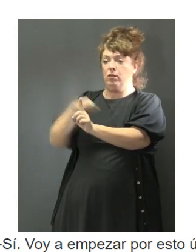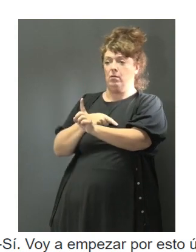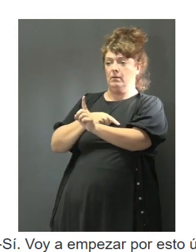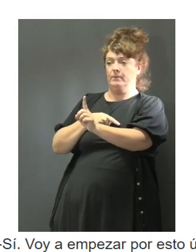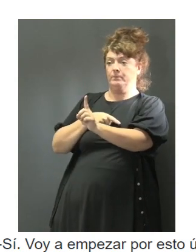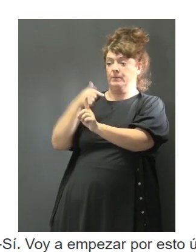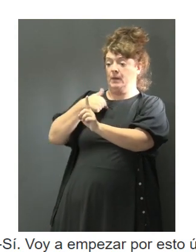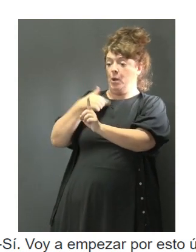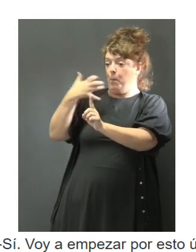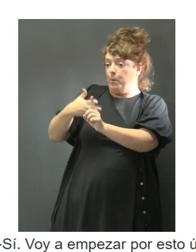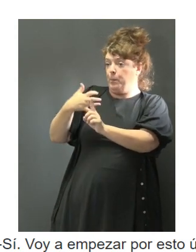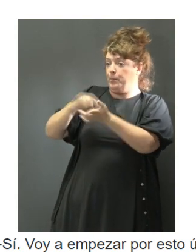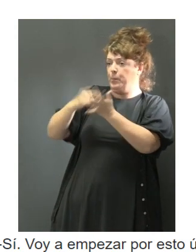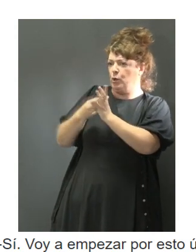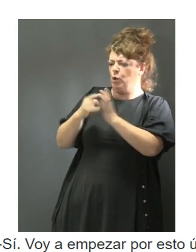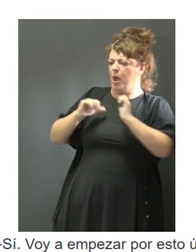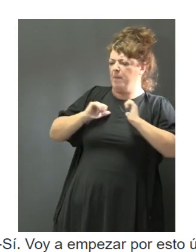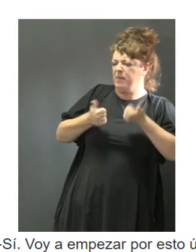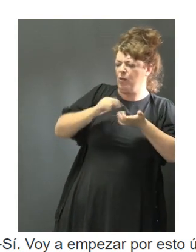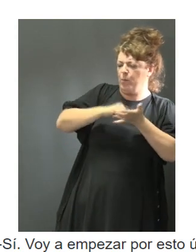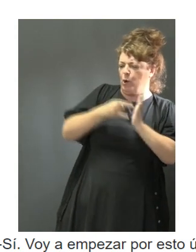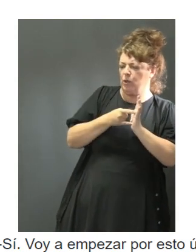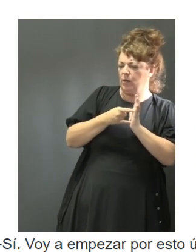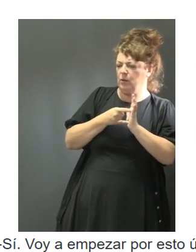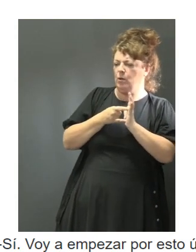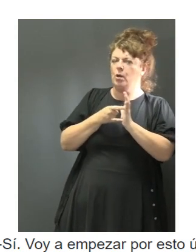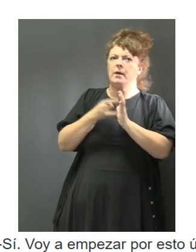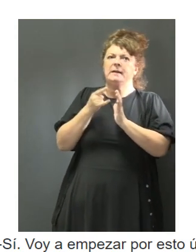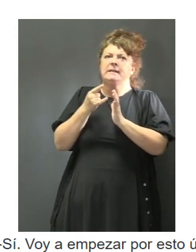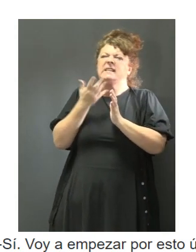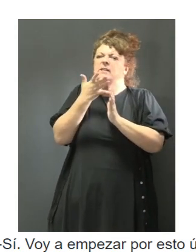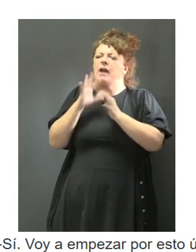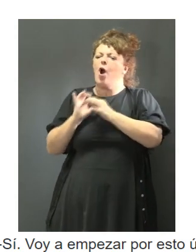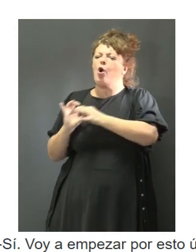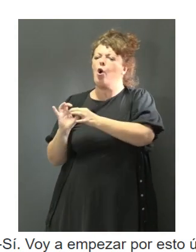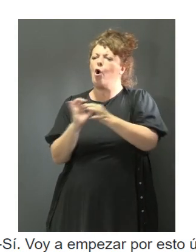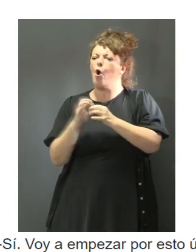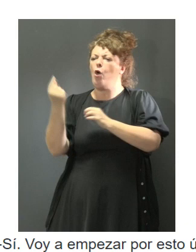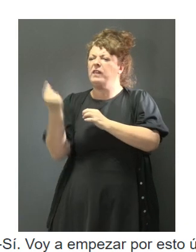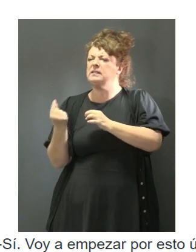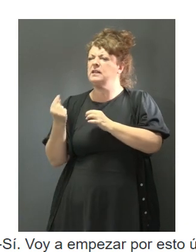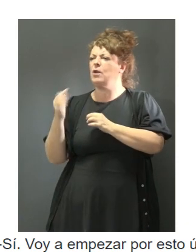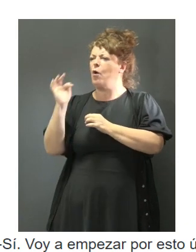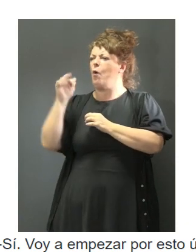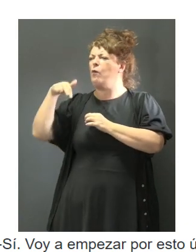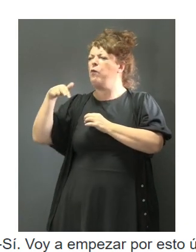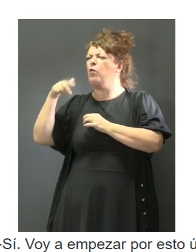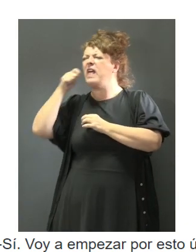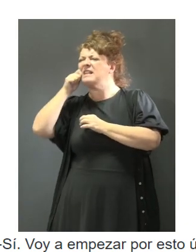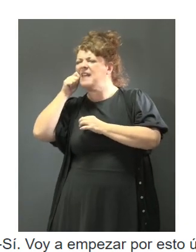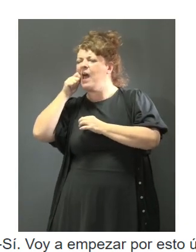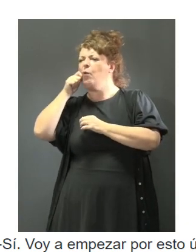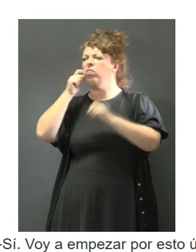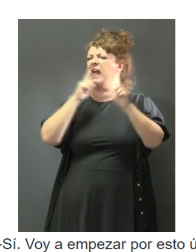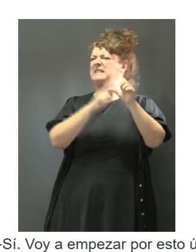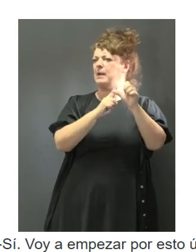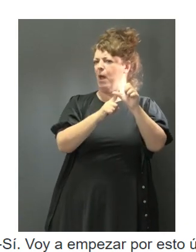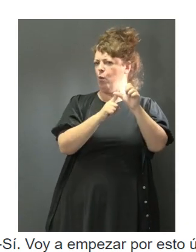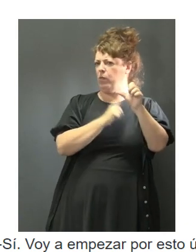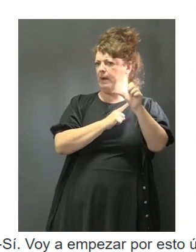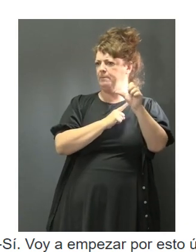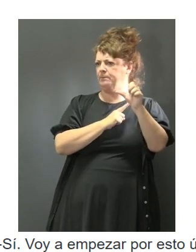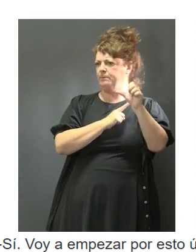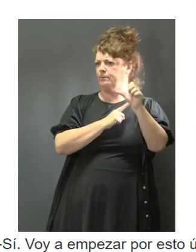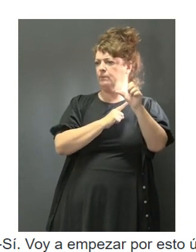NOA precisamente hemos empezado así. El comienzo del proyecto es un codiseño. En el proyecto está involucrado Fundesalud de la Comunidad Autónoma de Extremadura